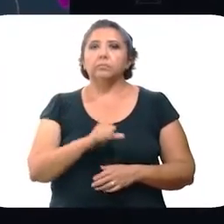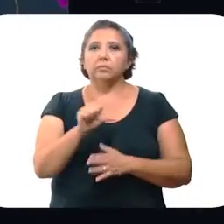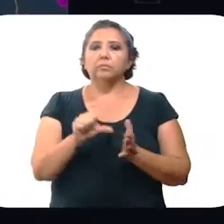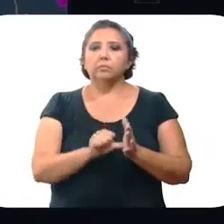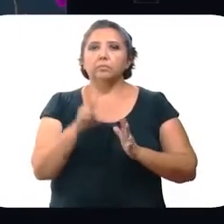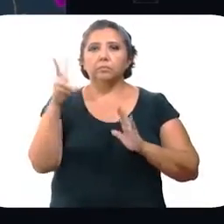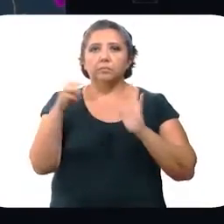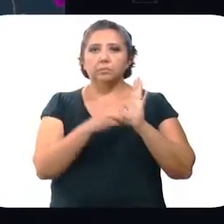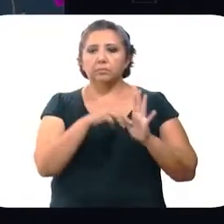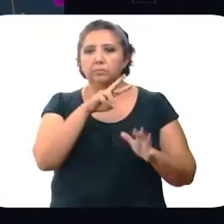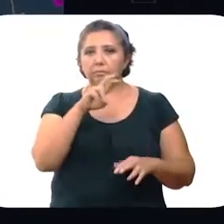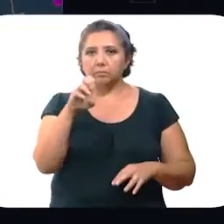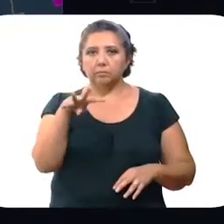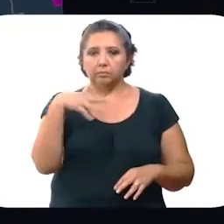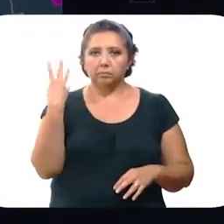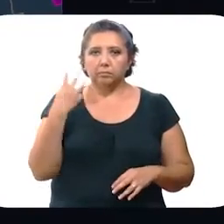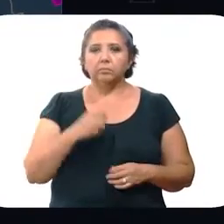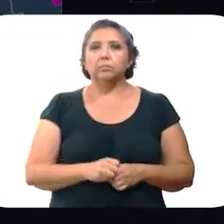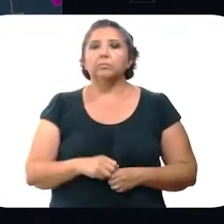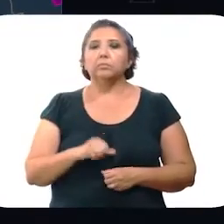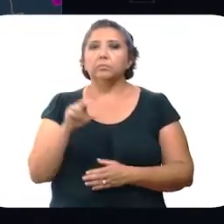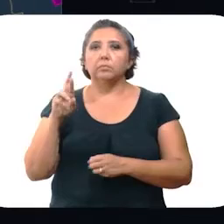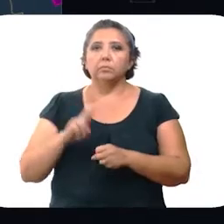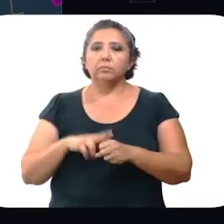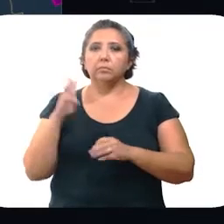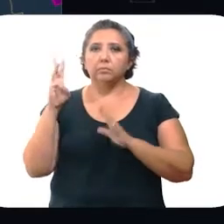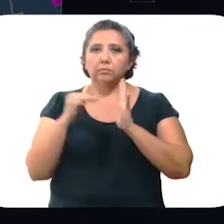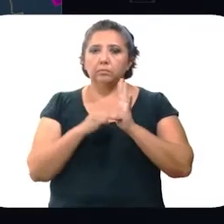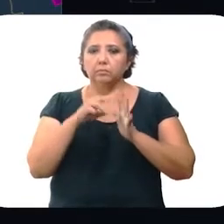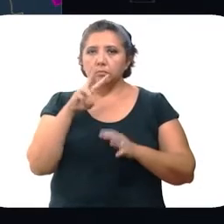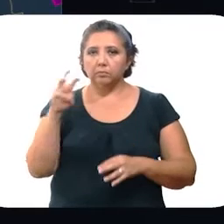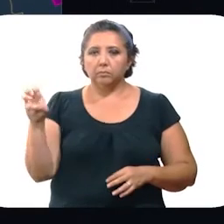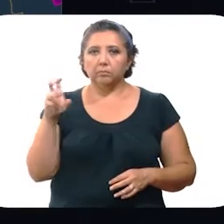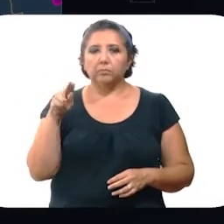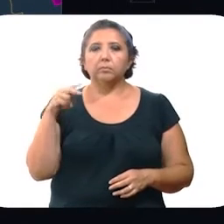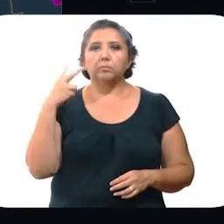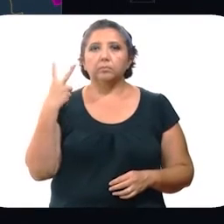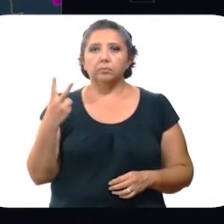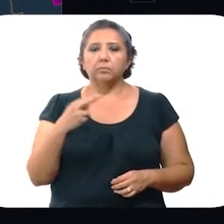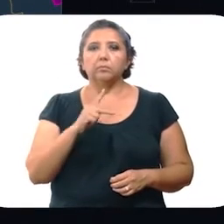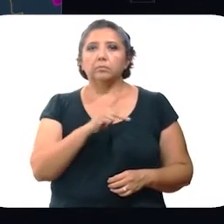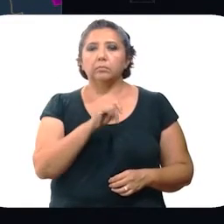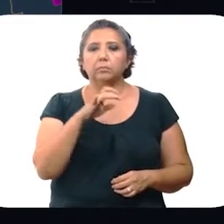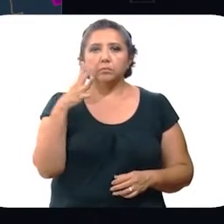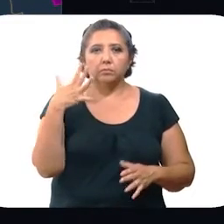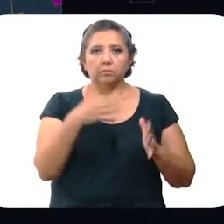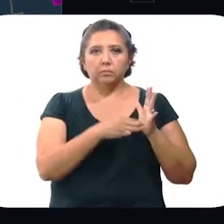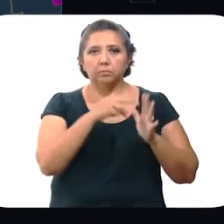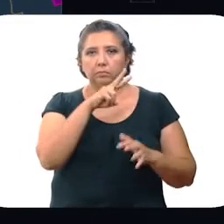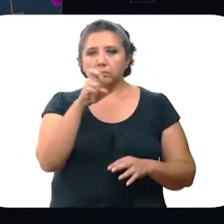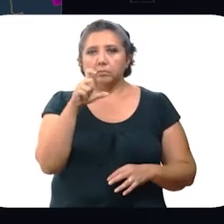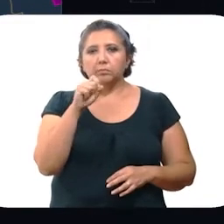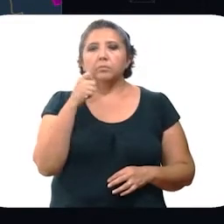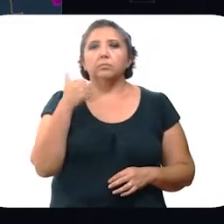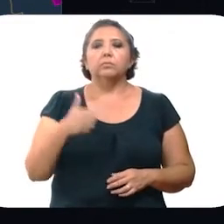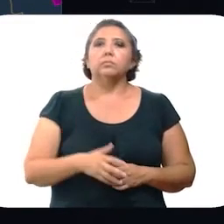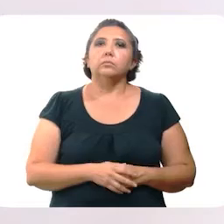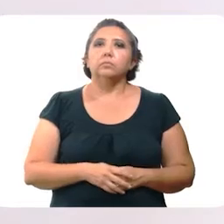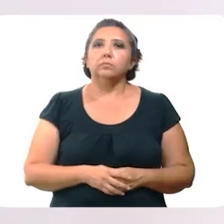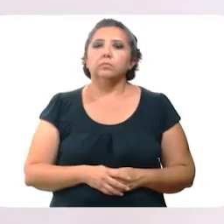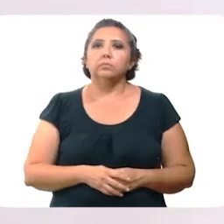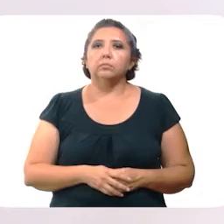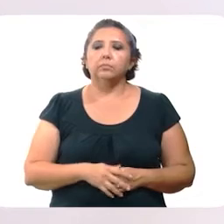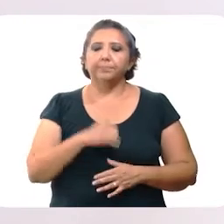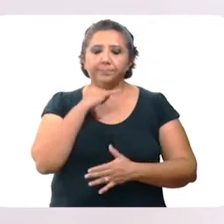tu shamanil, seis mil ciento treinta y uno, y, dos mil doscientos catorce, juntulule, tuchumukil, tres mil trescientos ochenta y dos,